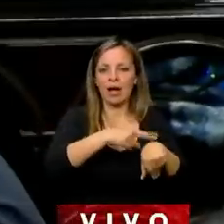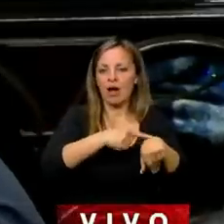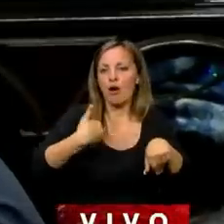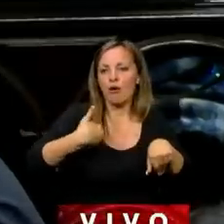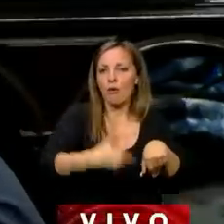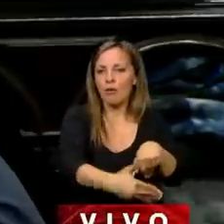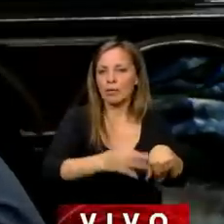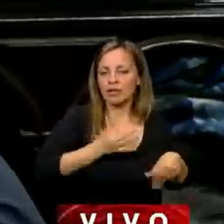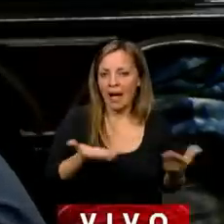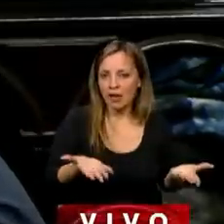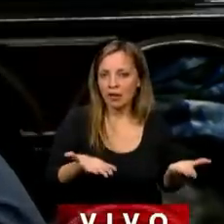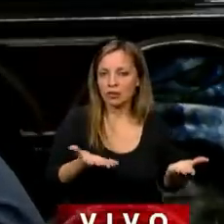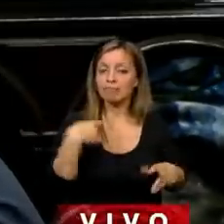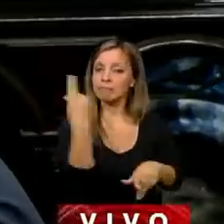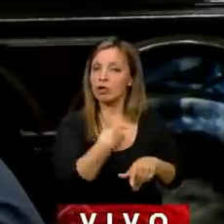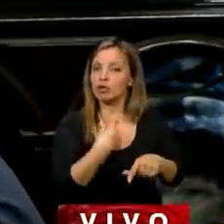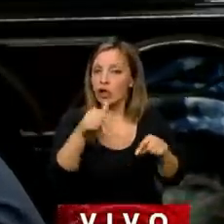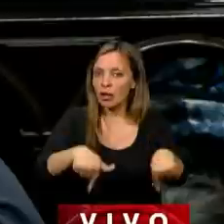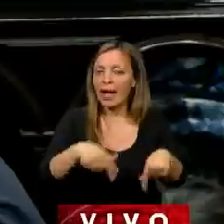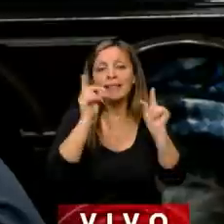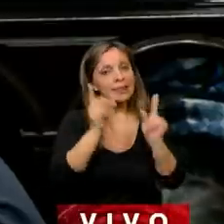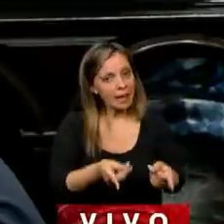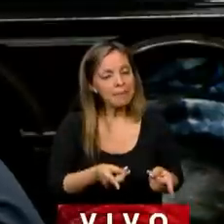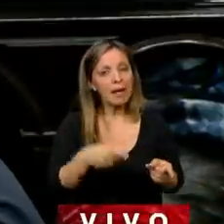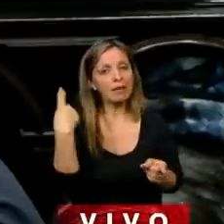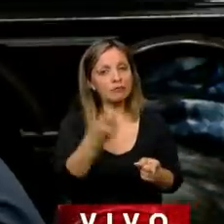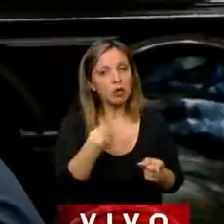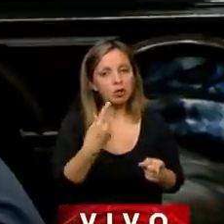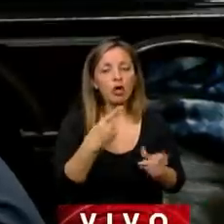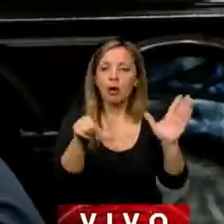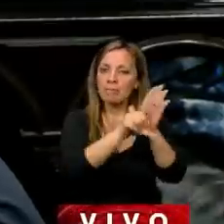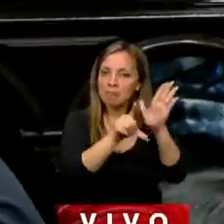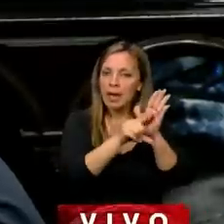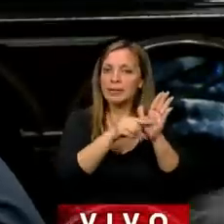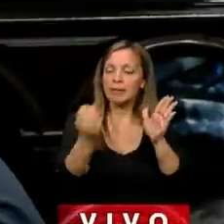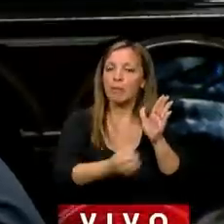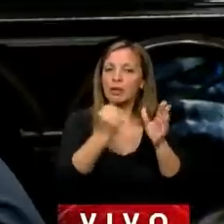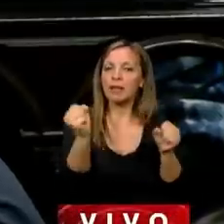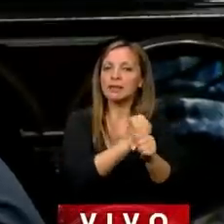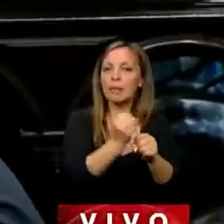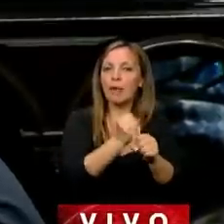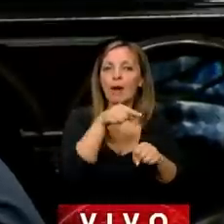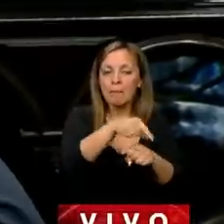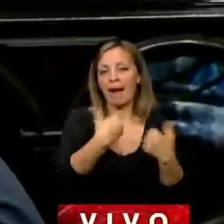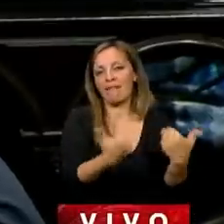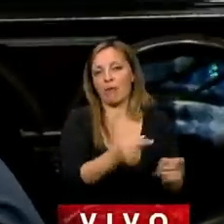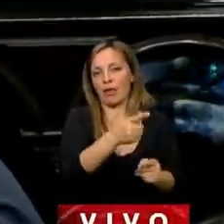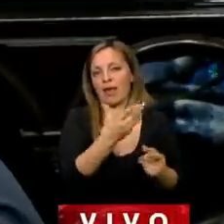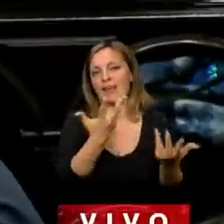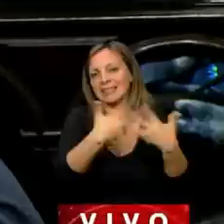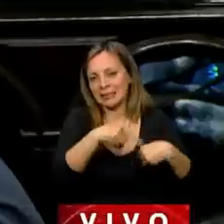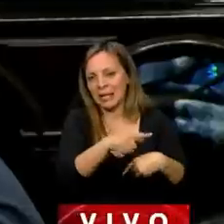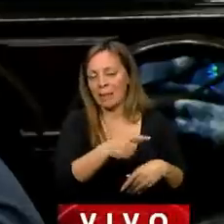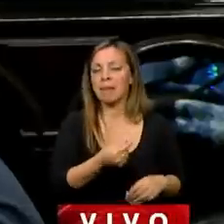últimos años, donde nosotros acá también hemos sido protagonistas con leyes importantes que se sancionaron para el sistema de defensa. Así